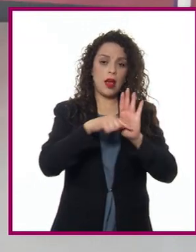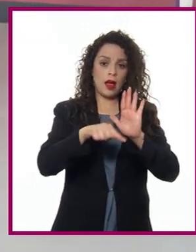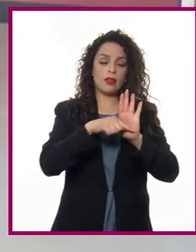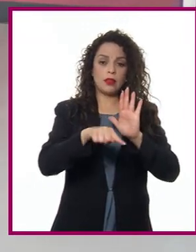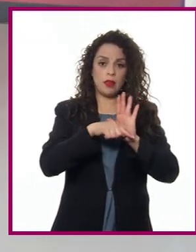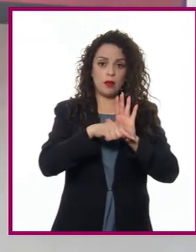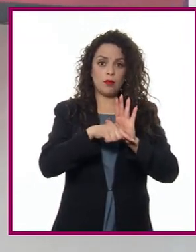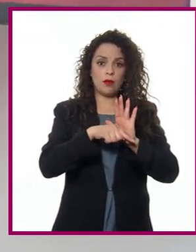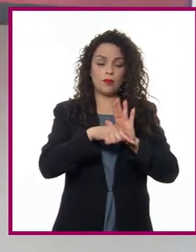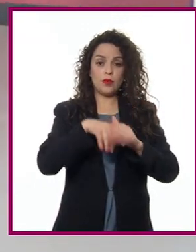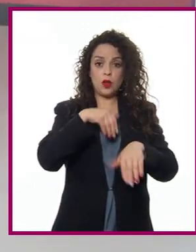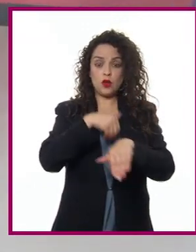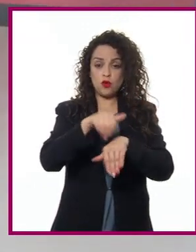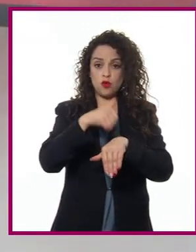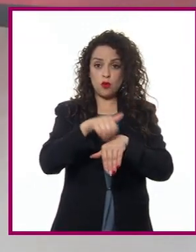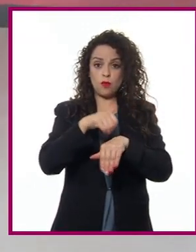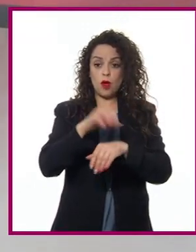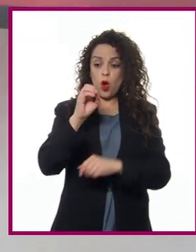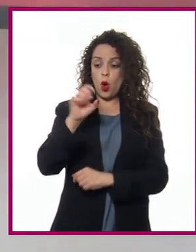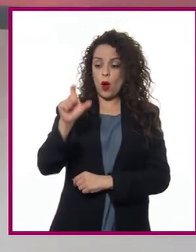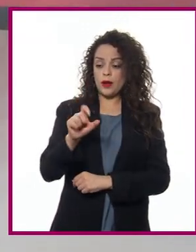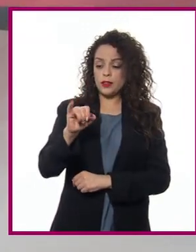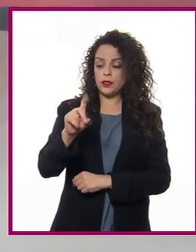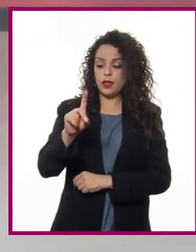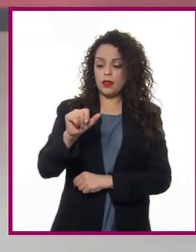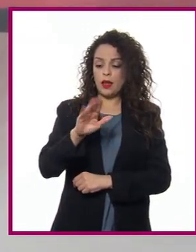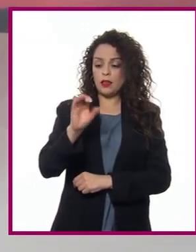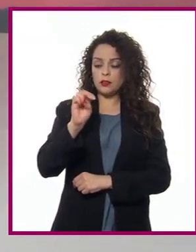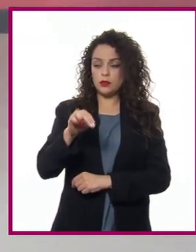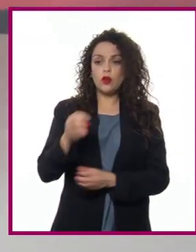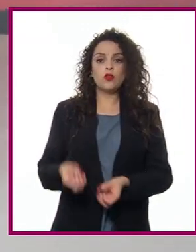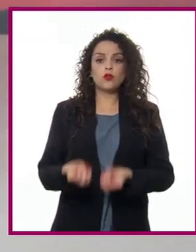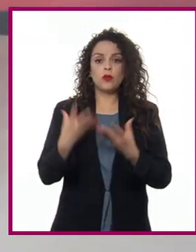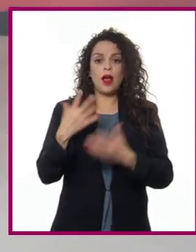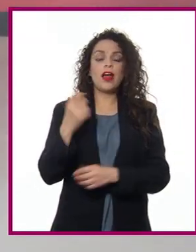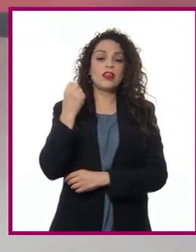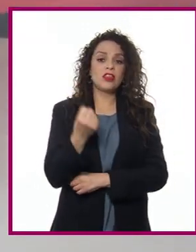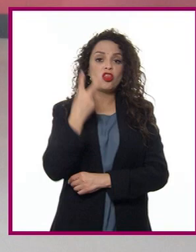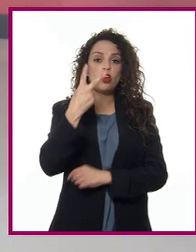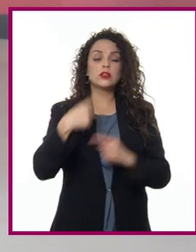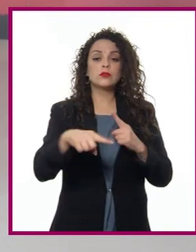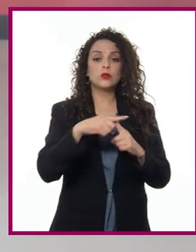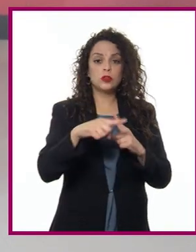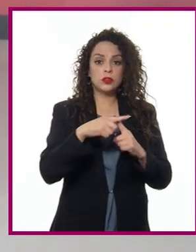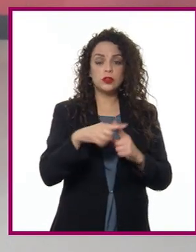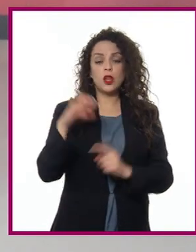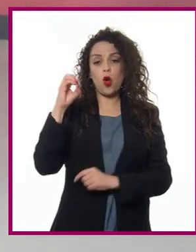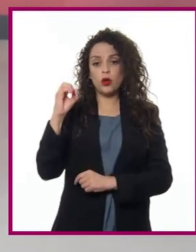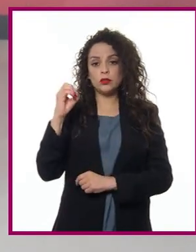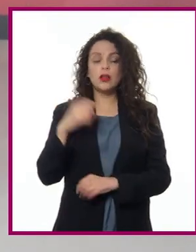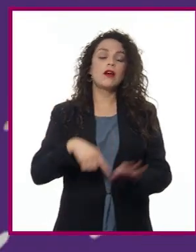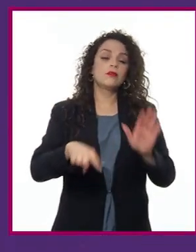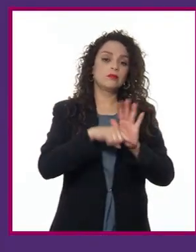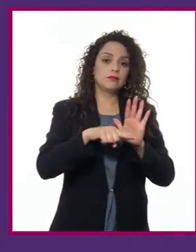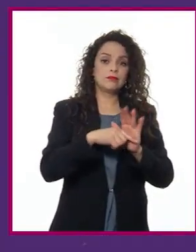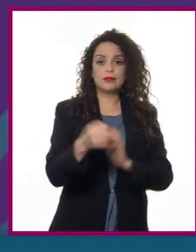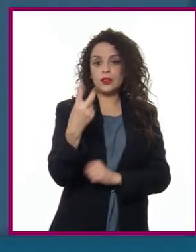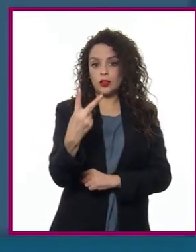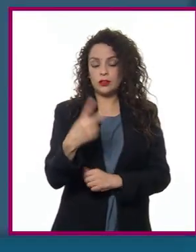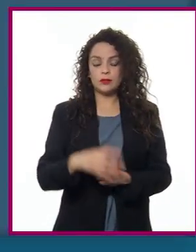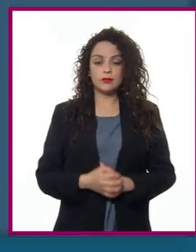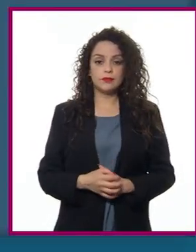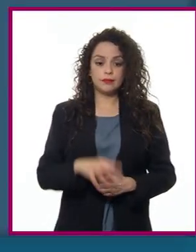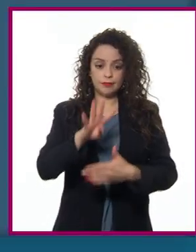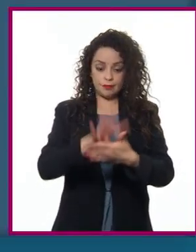negativa. El número de oxidación del berilio es más 2 y el del oxígeno es de menos 2. En la